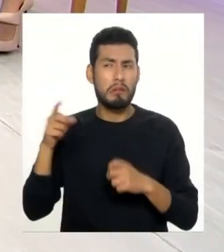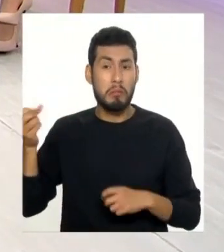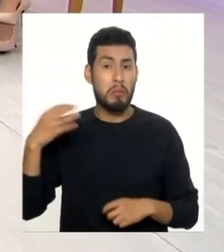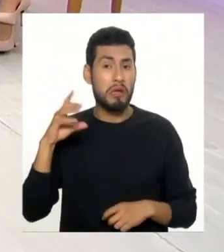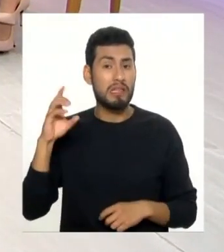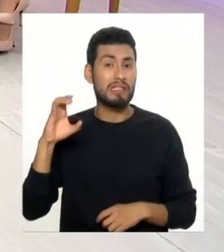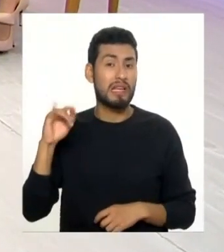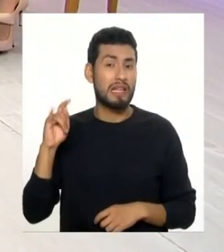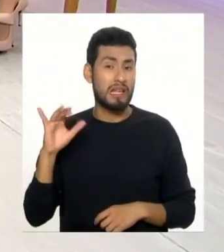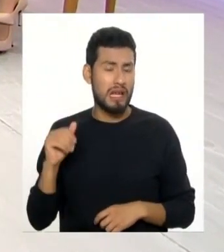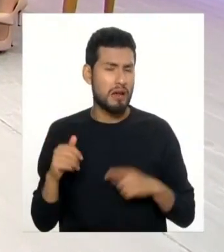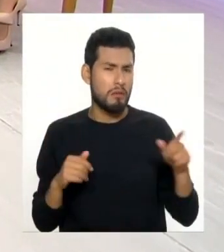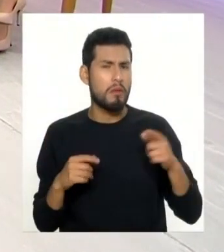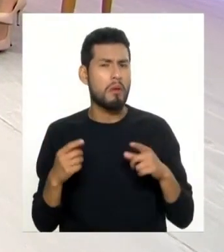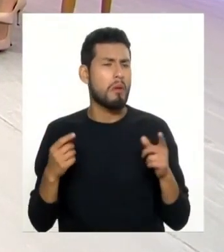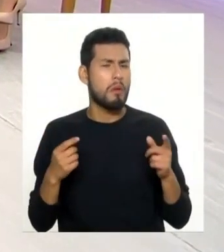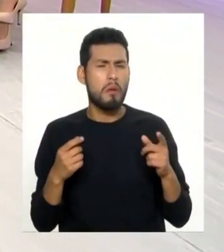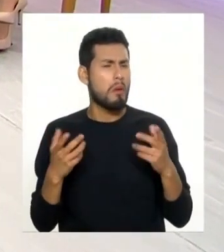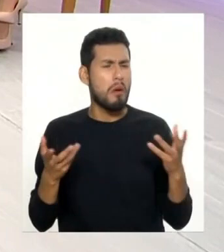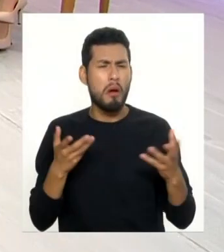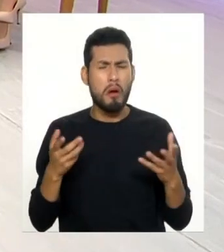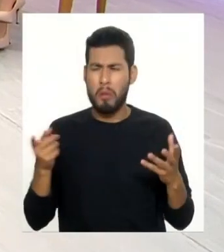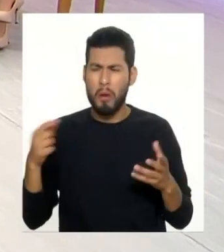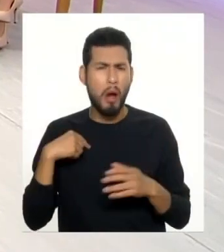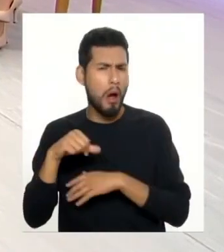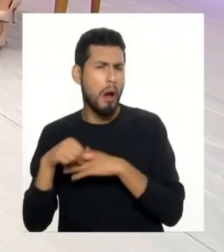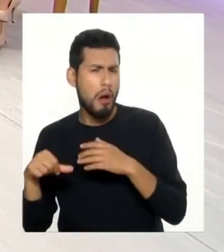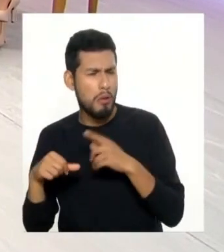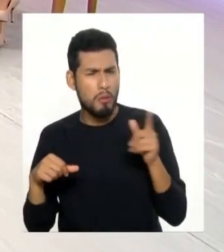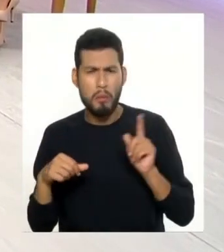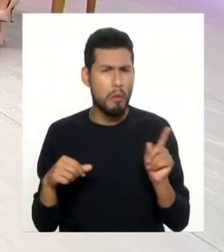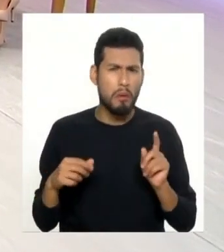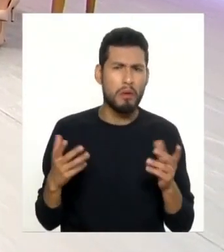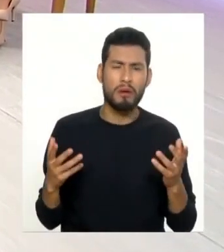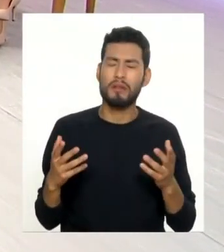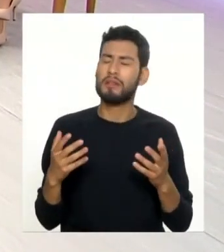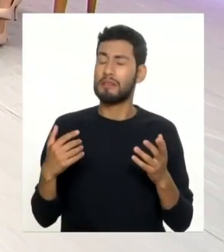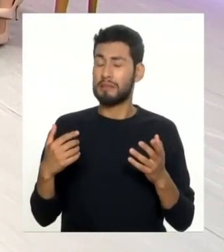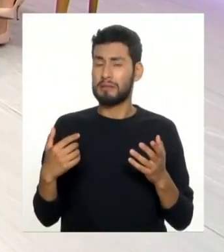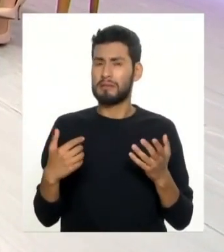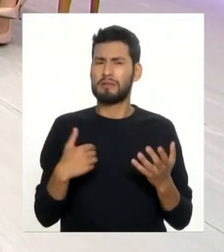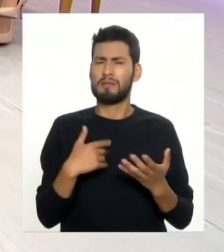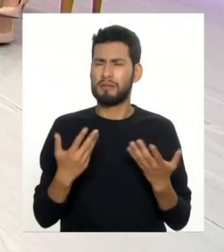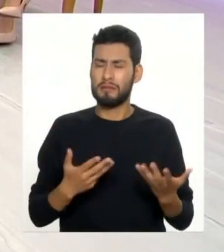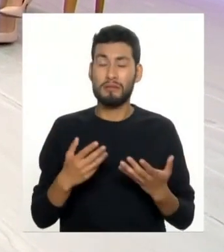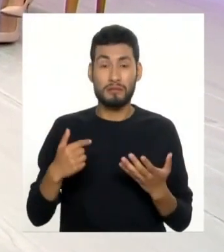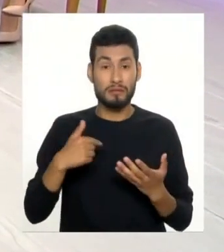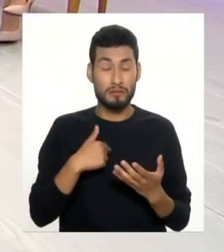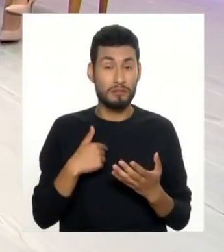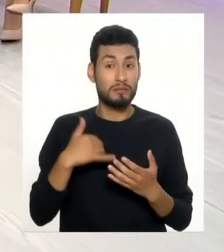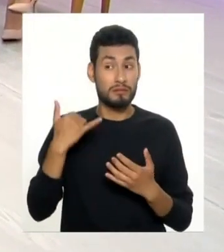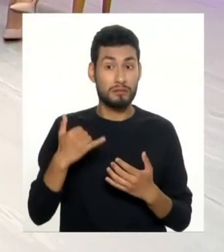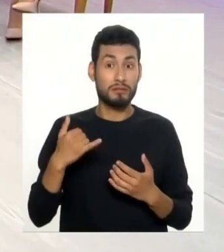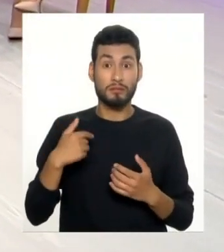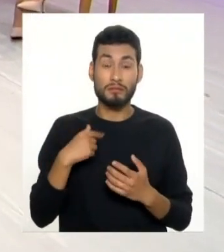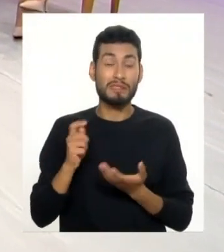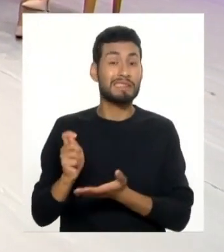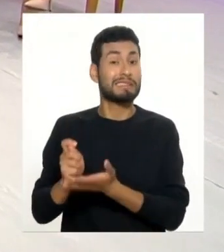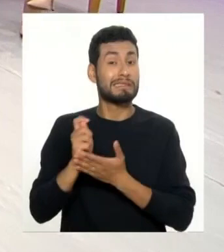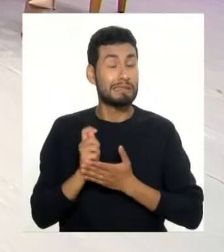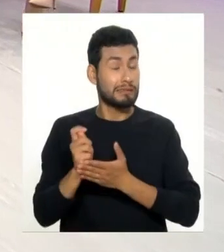doctor que le digo que me dice que tengo que operar. En este momento me van a programar unas